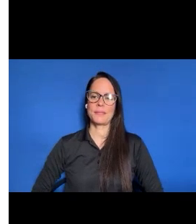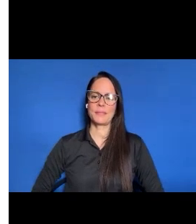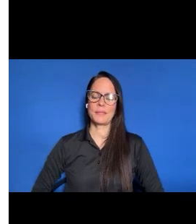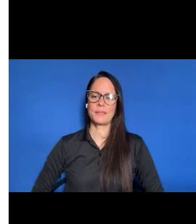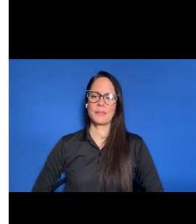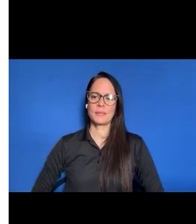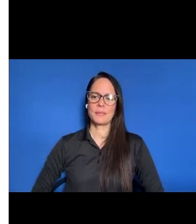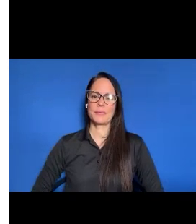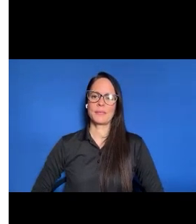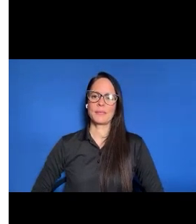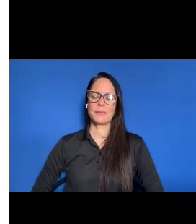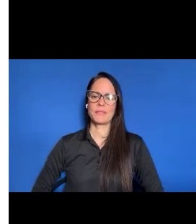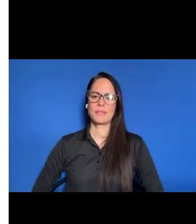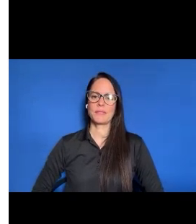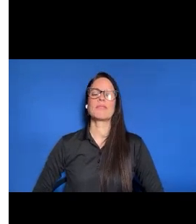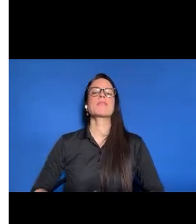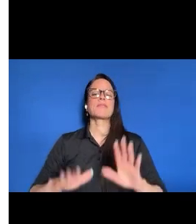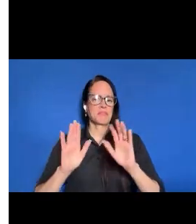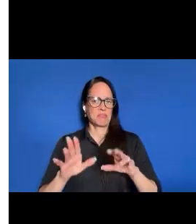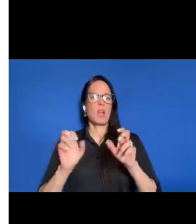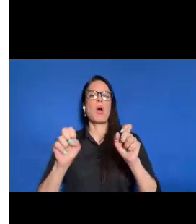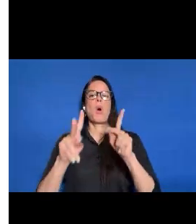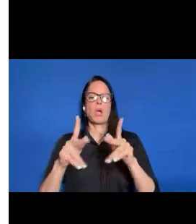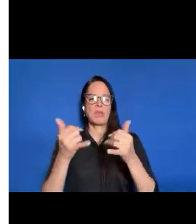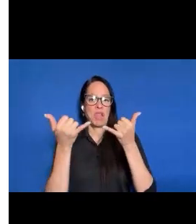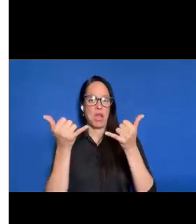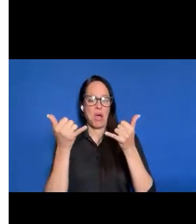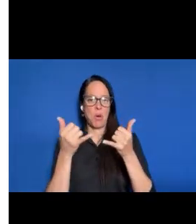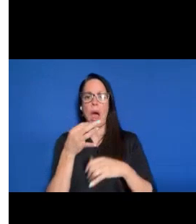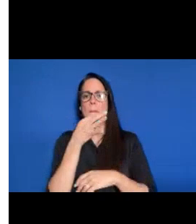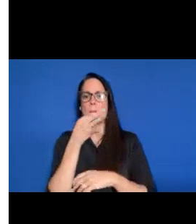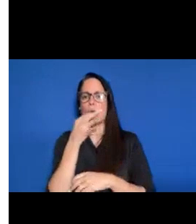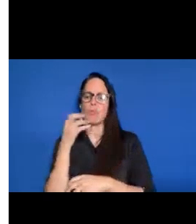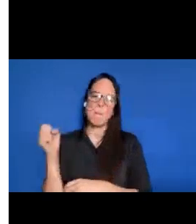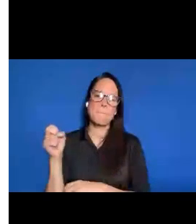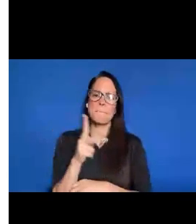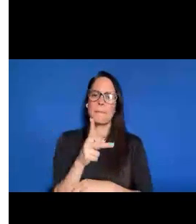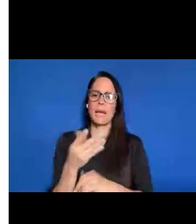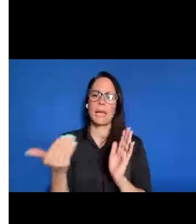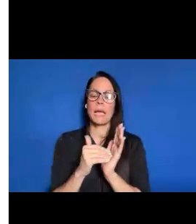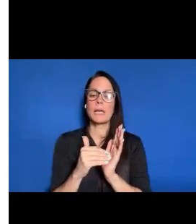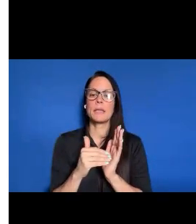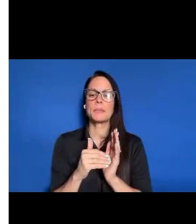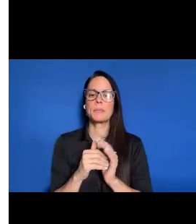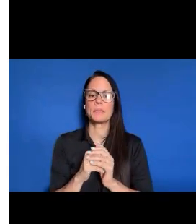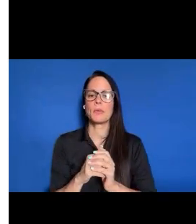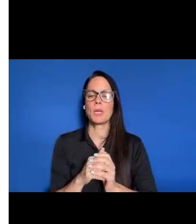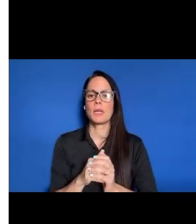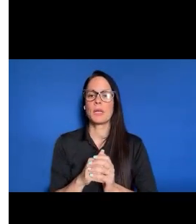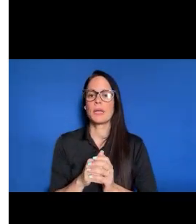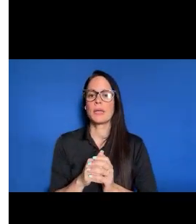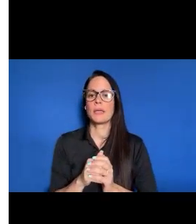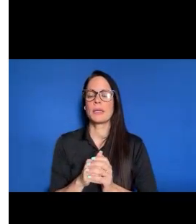Muy bien. Vamos a regresar entonces en breve. Vamos a regresar en breve, ¿verdad?, a ese punto.